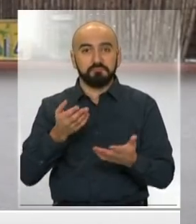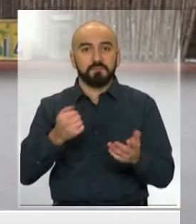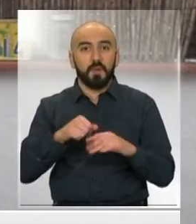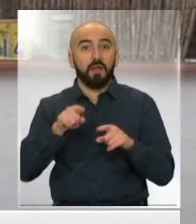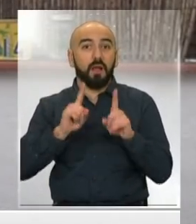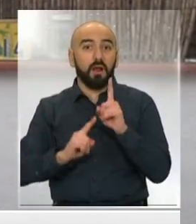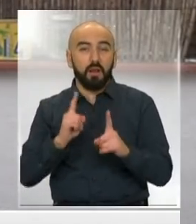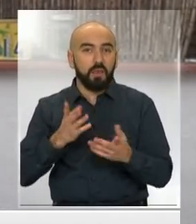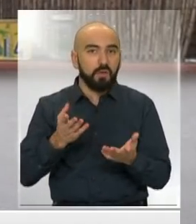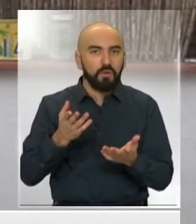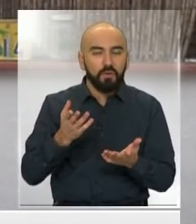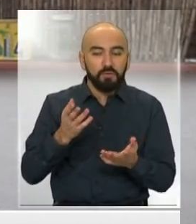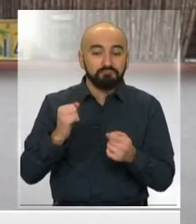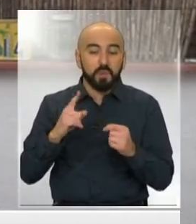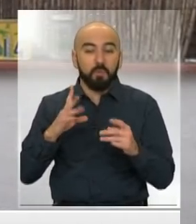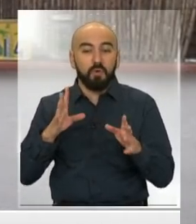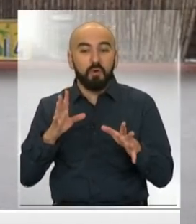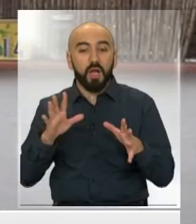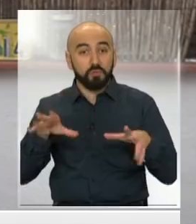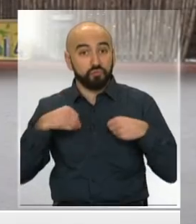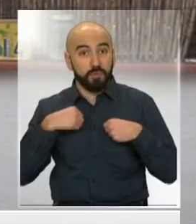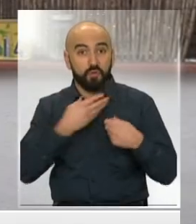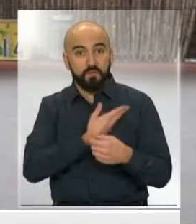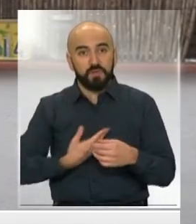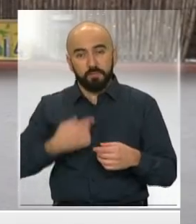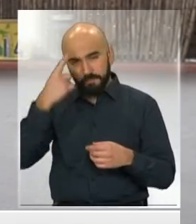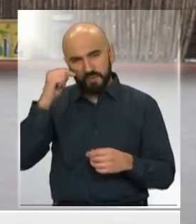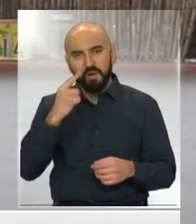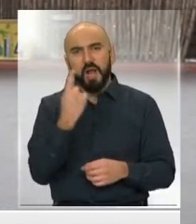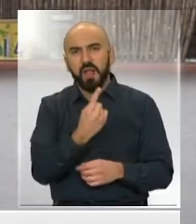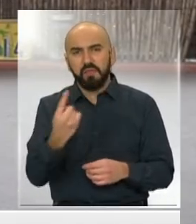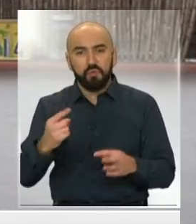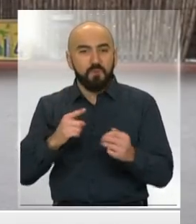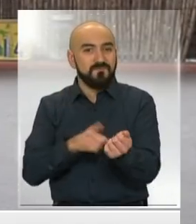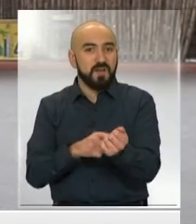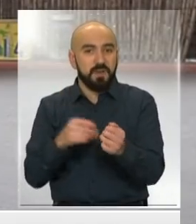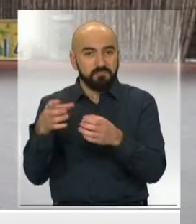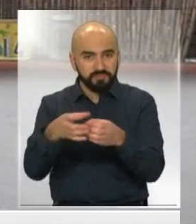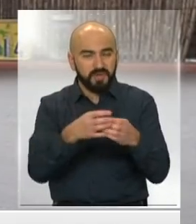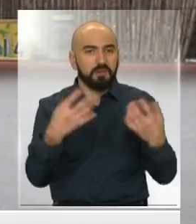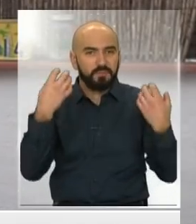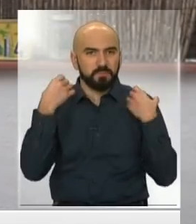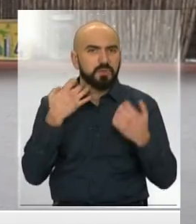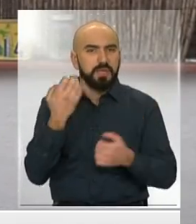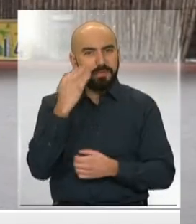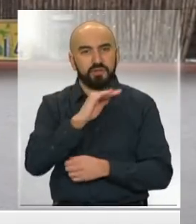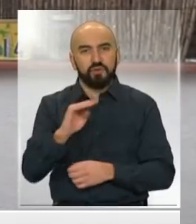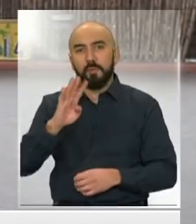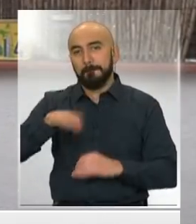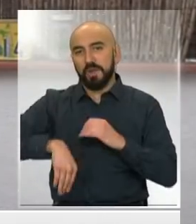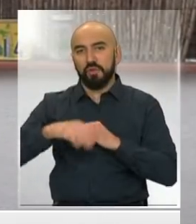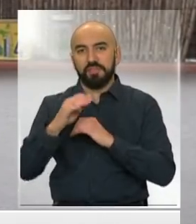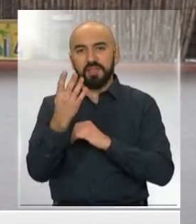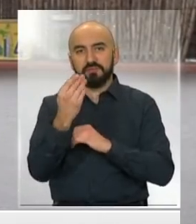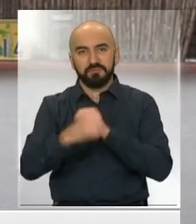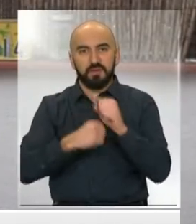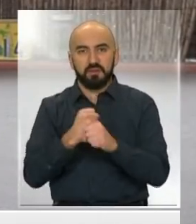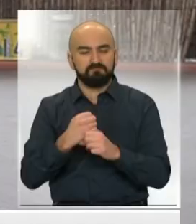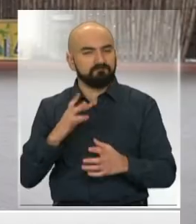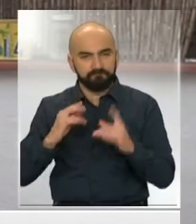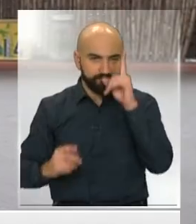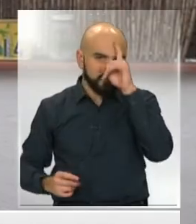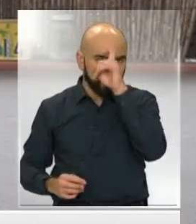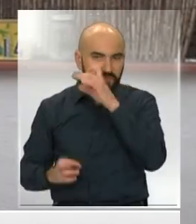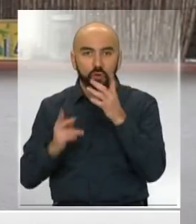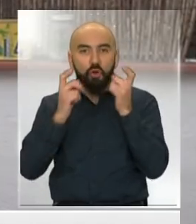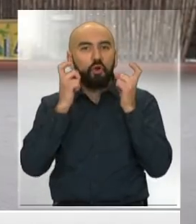pueda tomar un gobierno creo que cada familia cada padre tiene que hacer responsable porque con chicos menores de 14 años sobre todo con los más pequeños es muy difícil